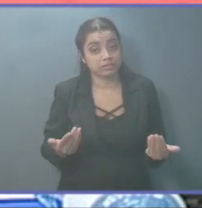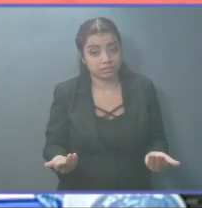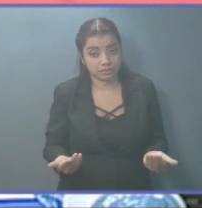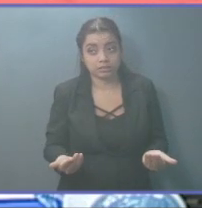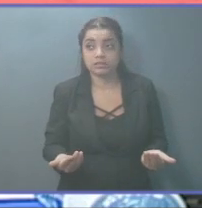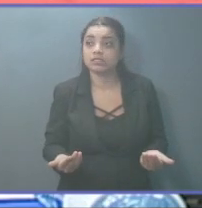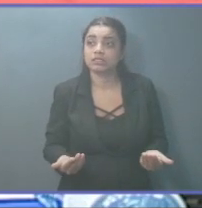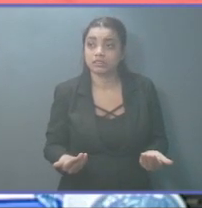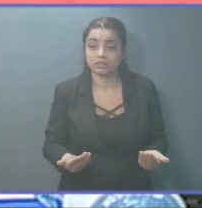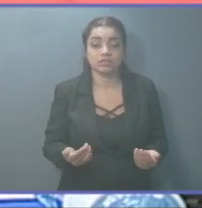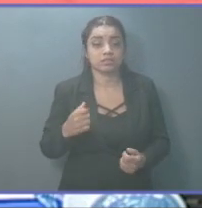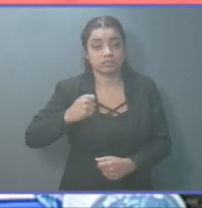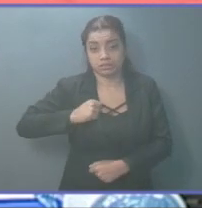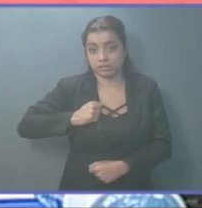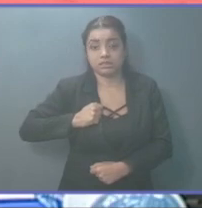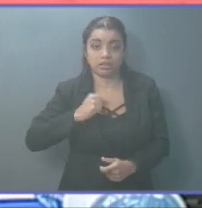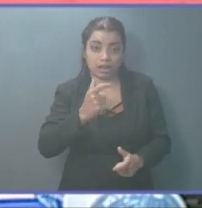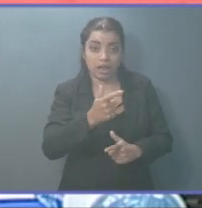sus armas